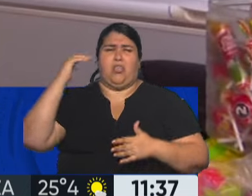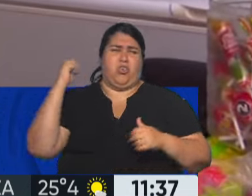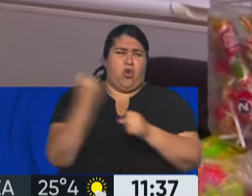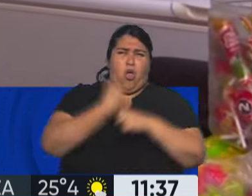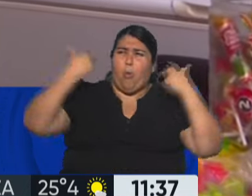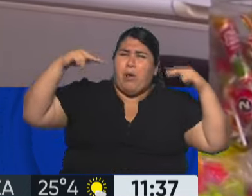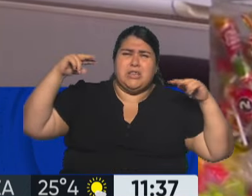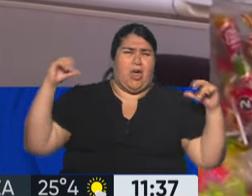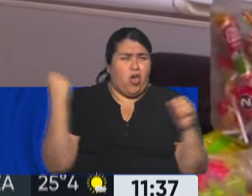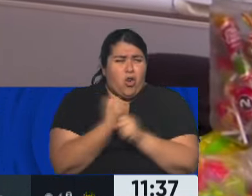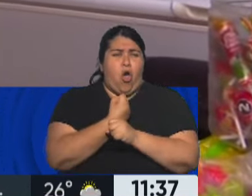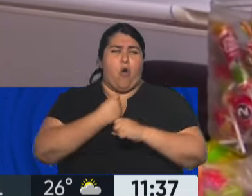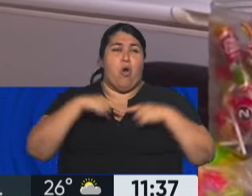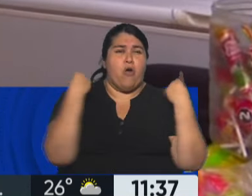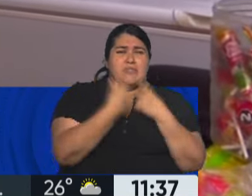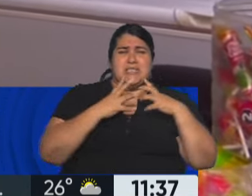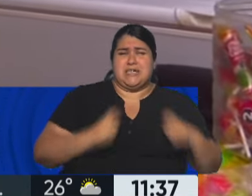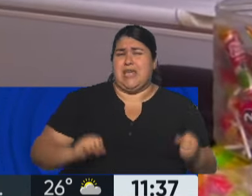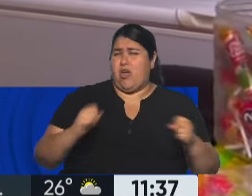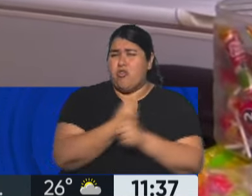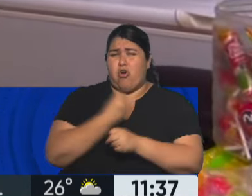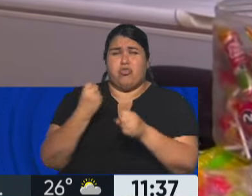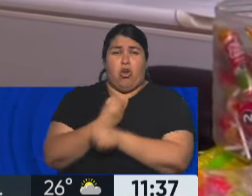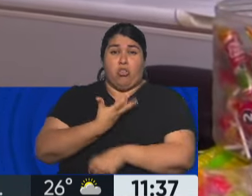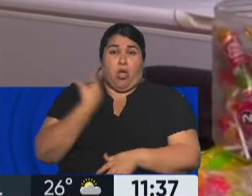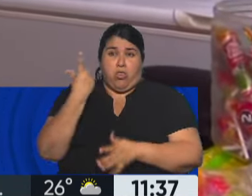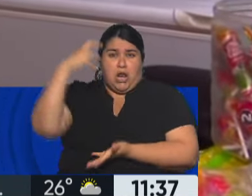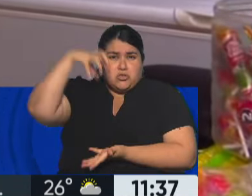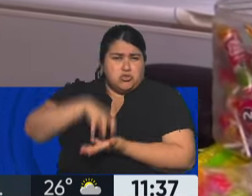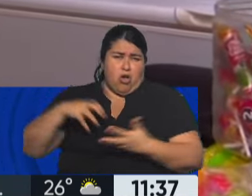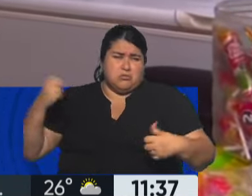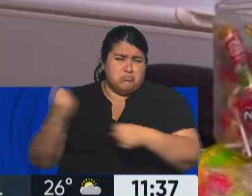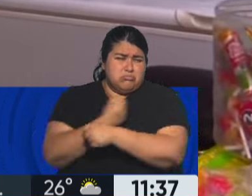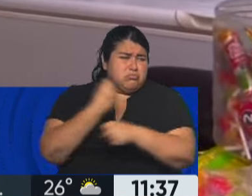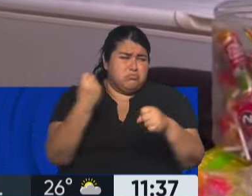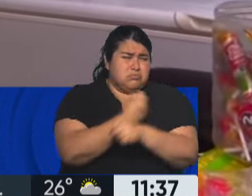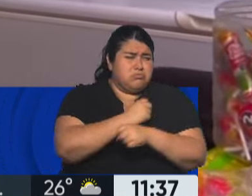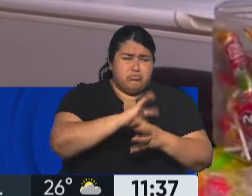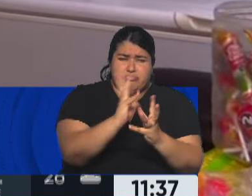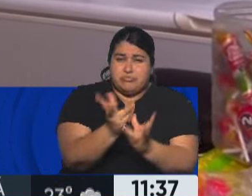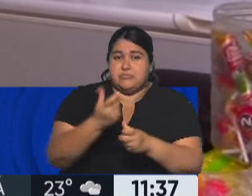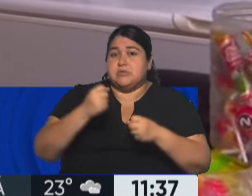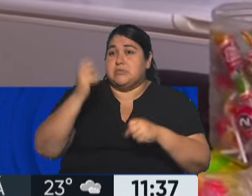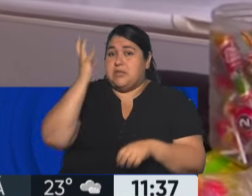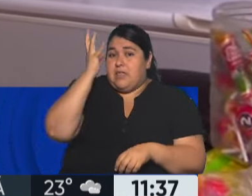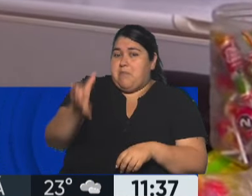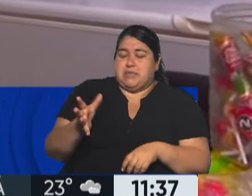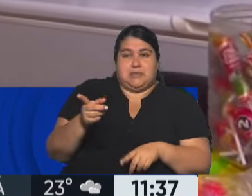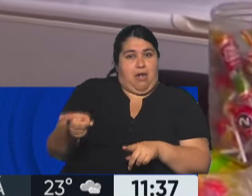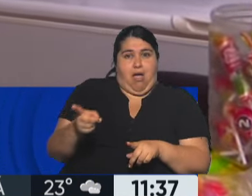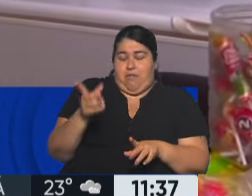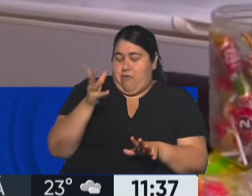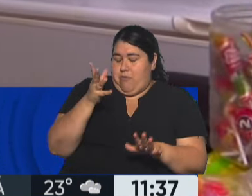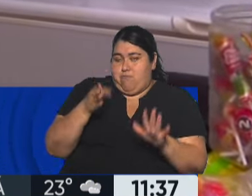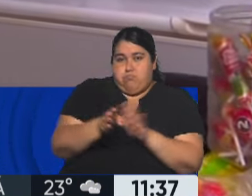ventiladores las oficinas de secretaría dirección eh Y ahora con esto último ya derrapar estos chicos derrapar y mal